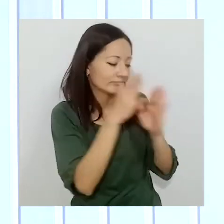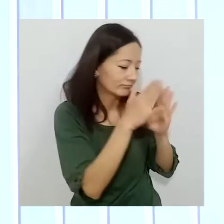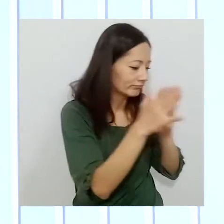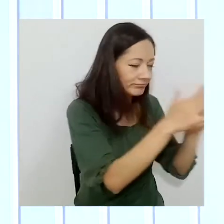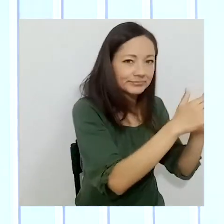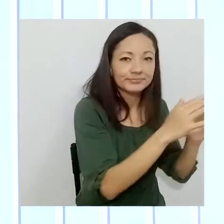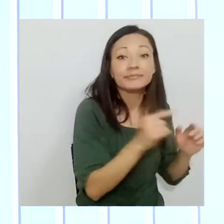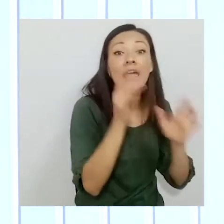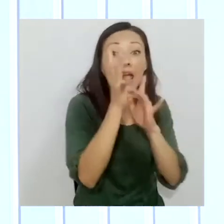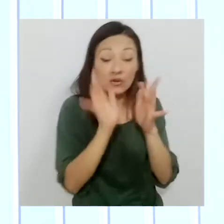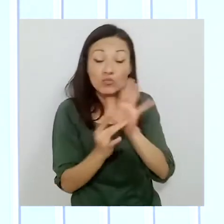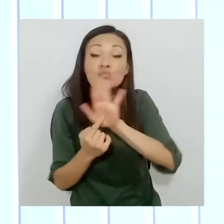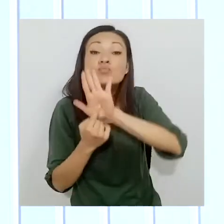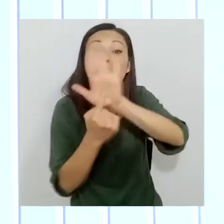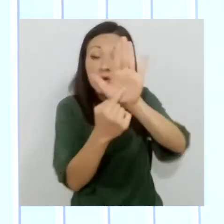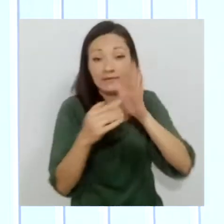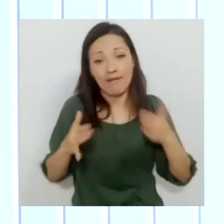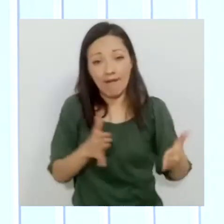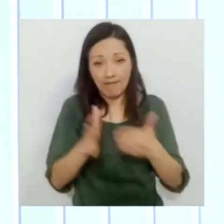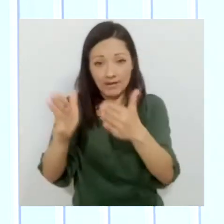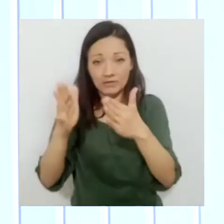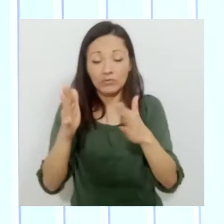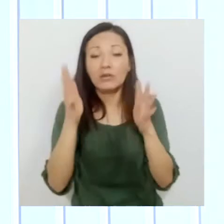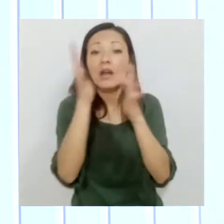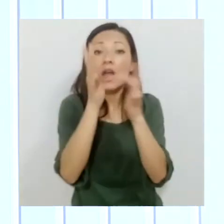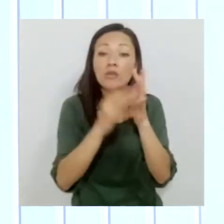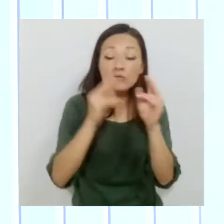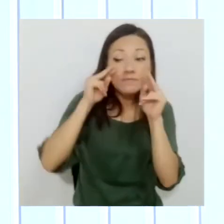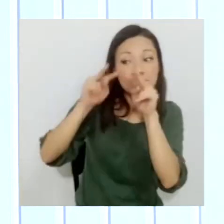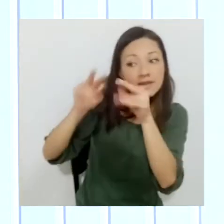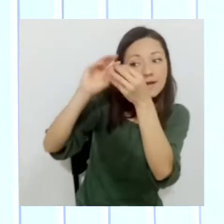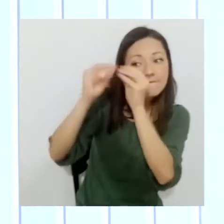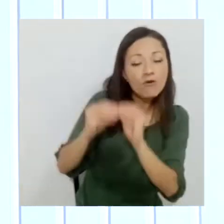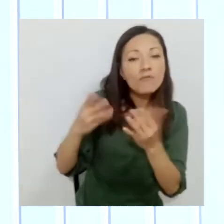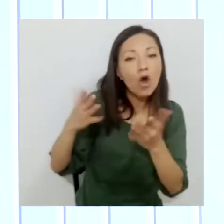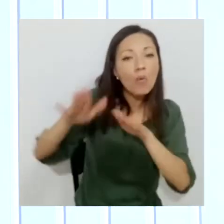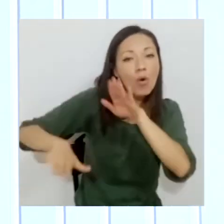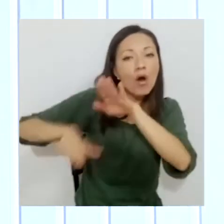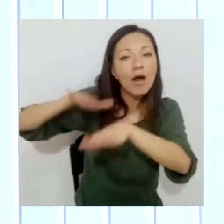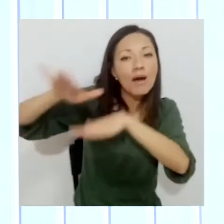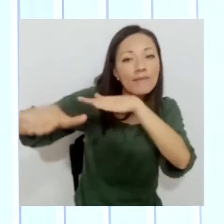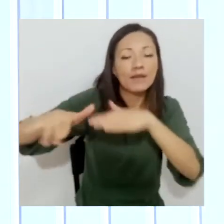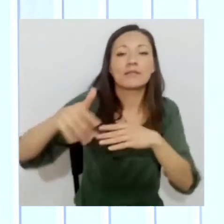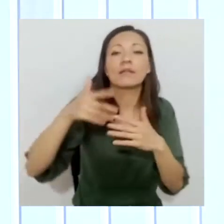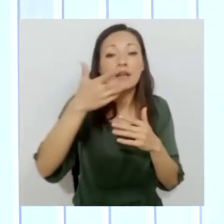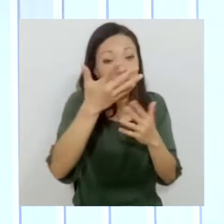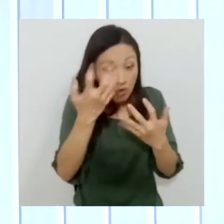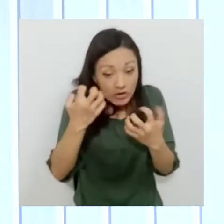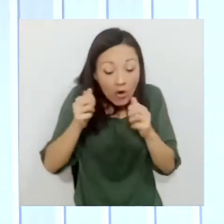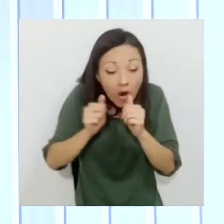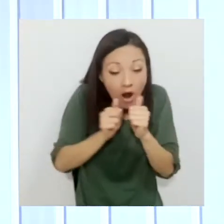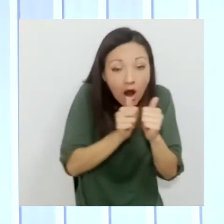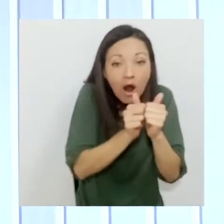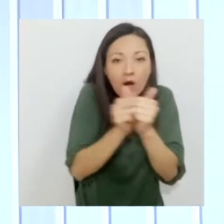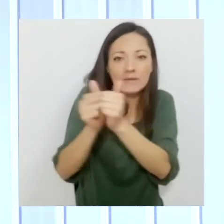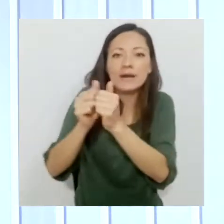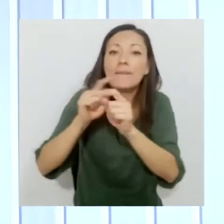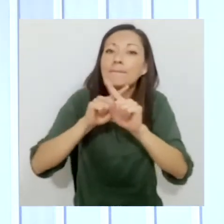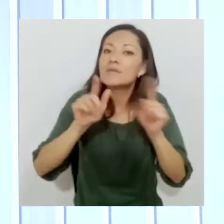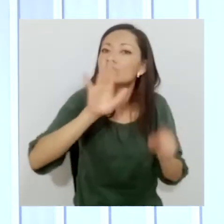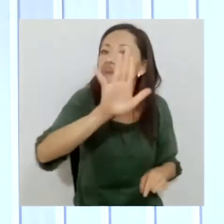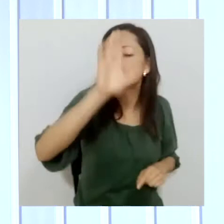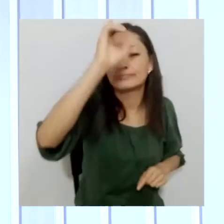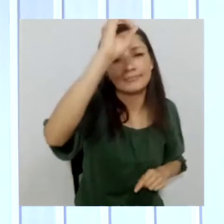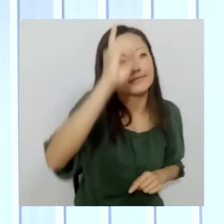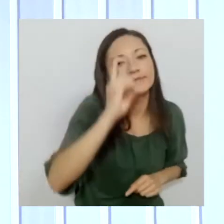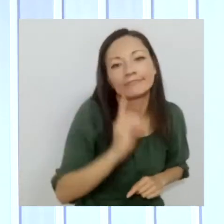nos muestra el camino, aunque nos señala claramente la forma de andar en él, aunque nos va a acompañar durante ese camino,